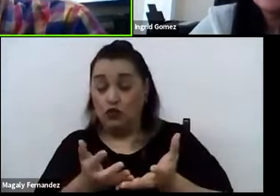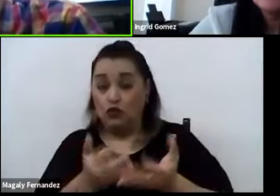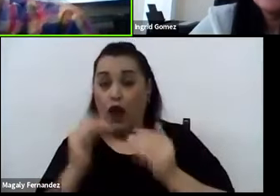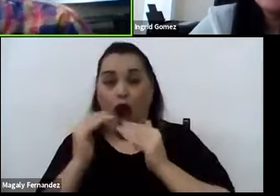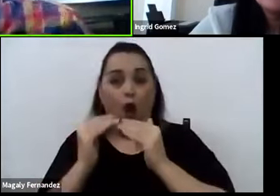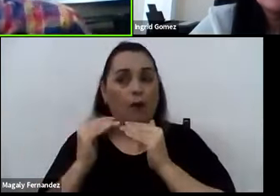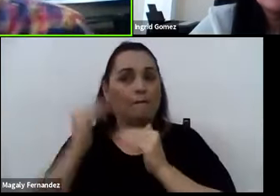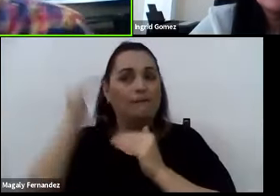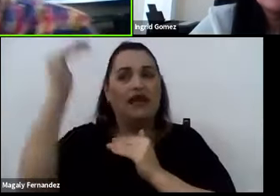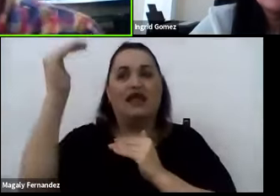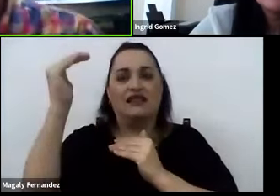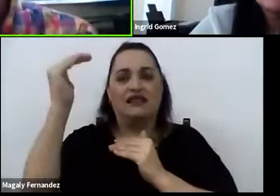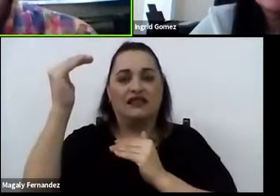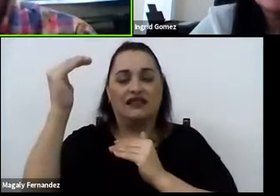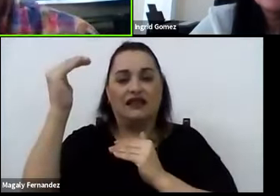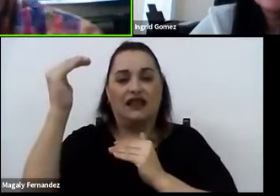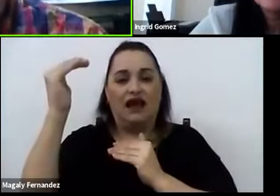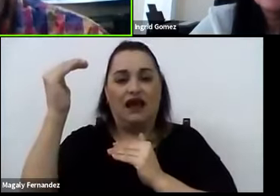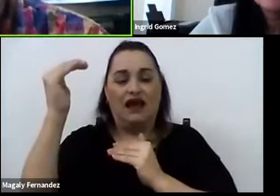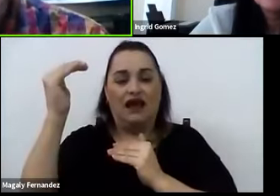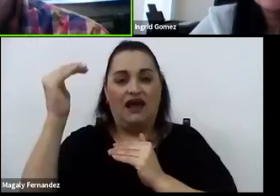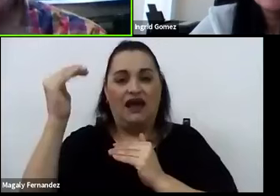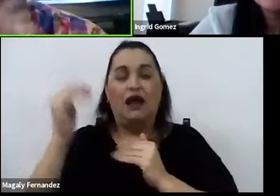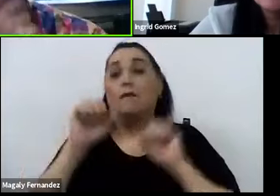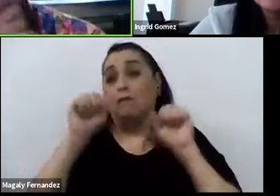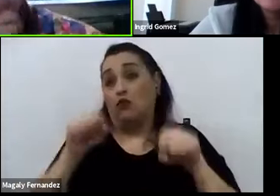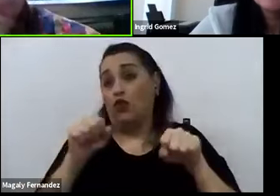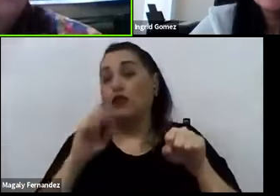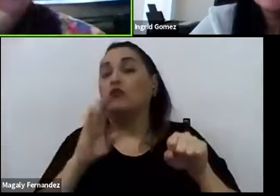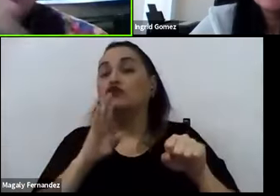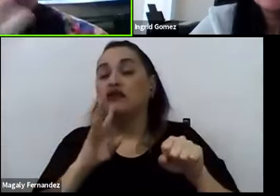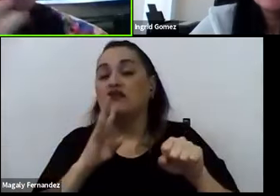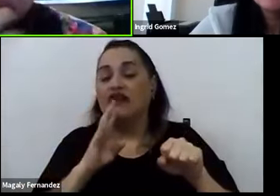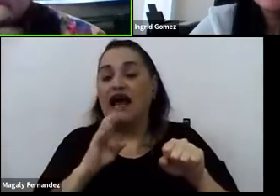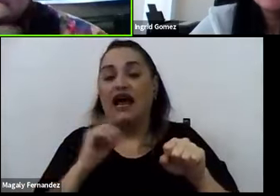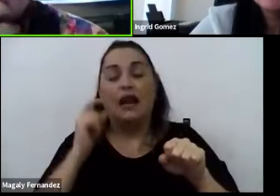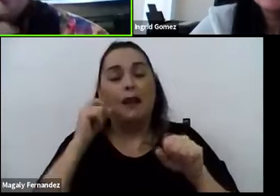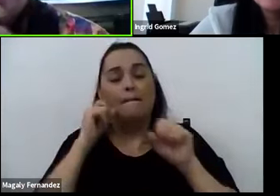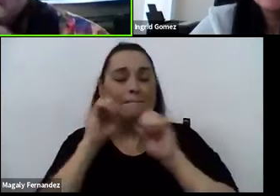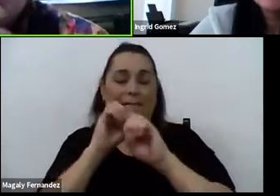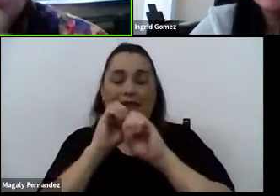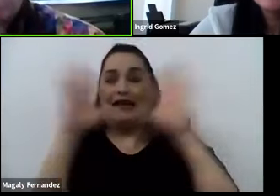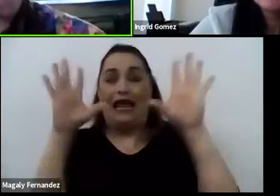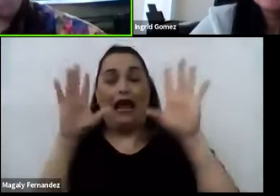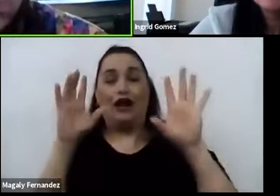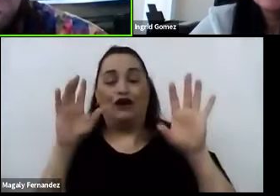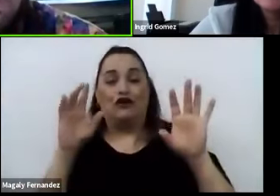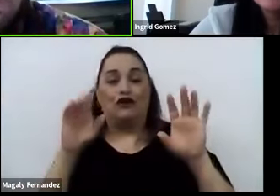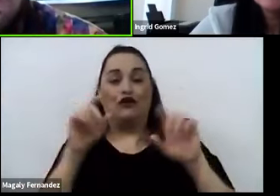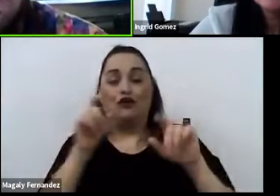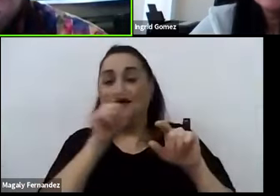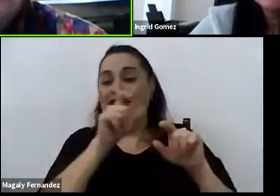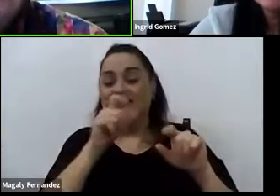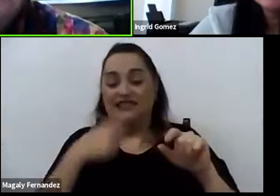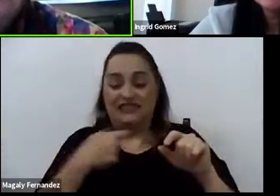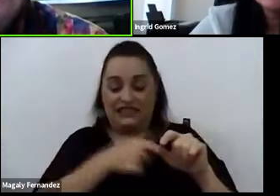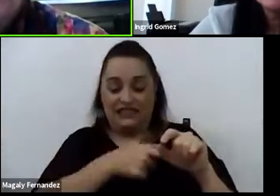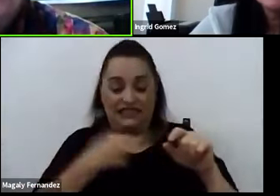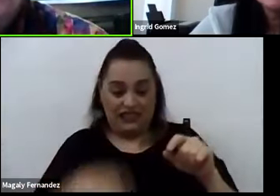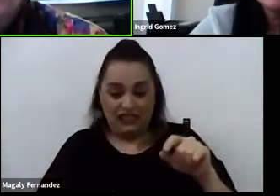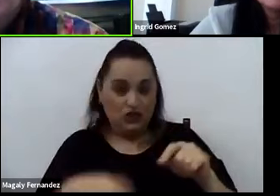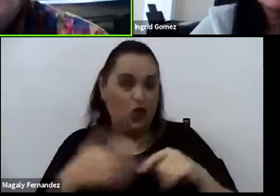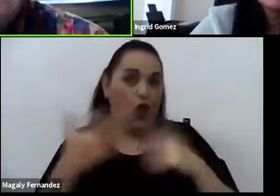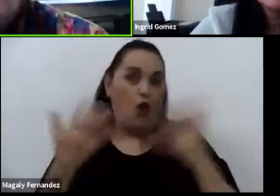aumenta el Gini. Podríamos hablar del milagro chino o el milagro del sudeste asiático o